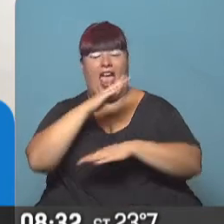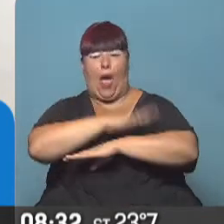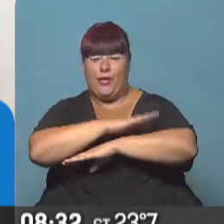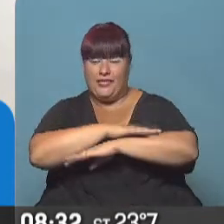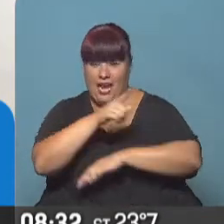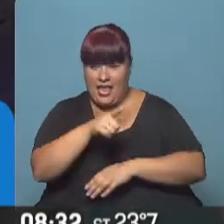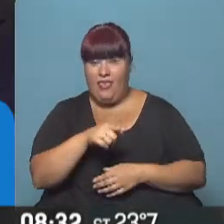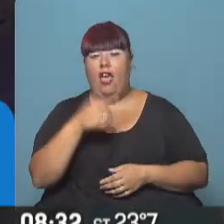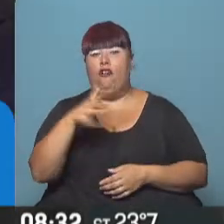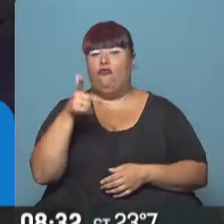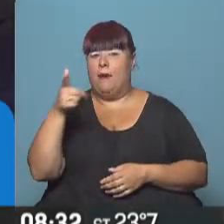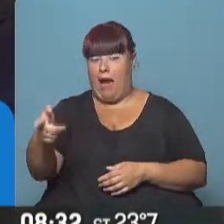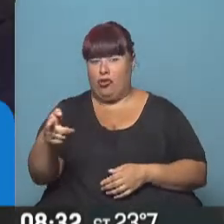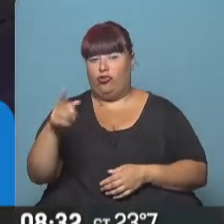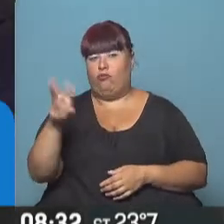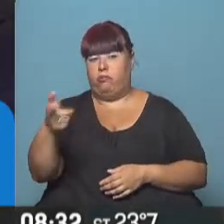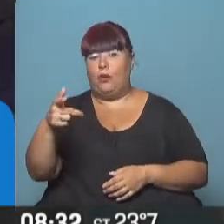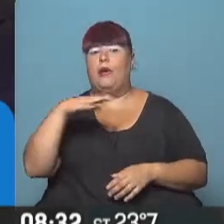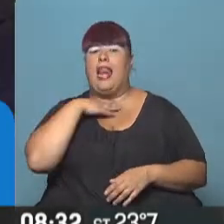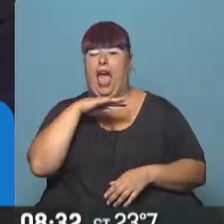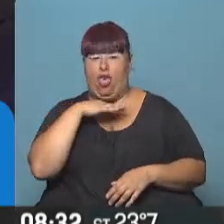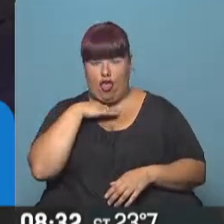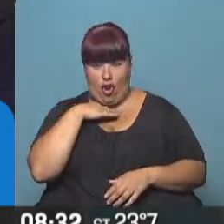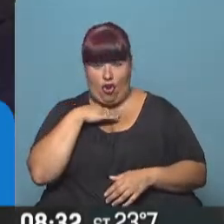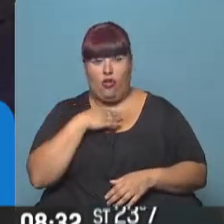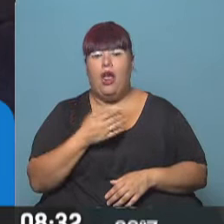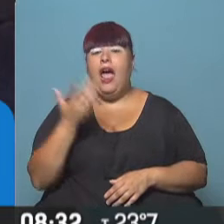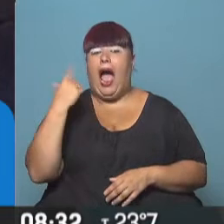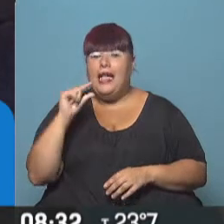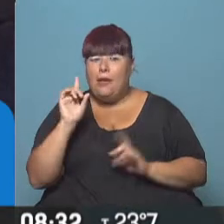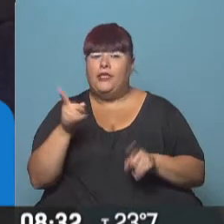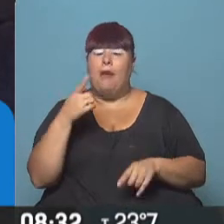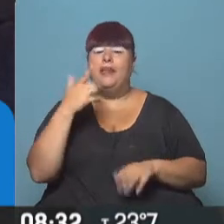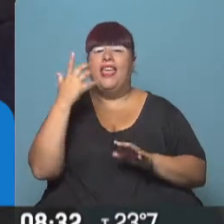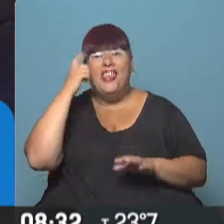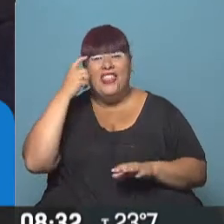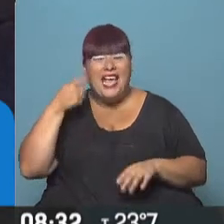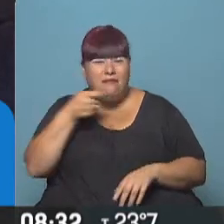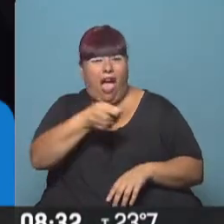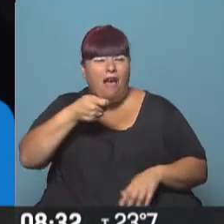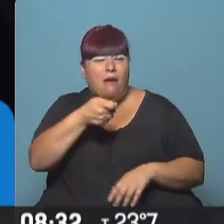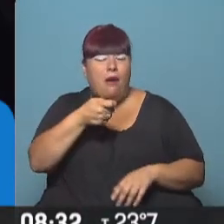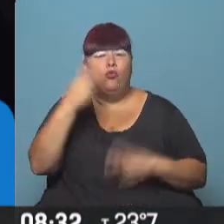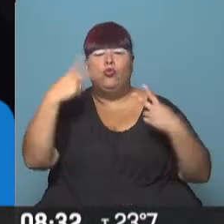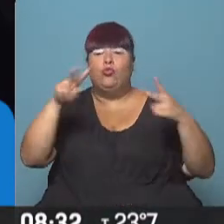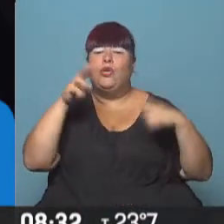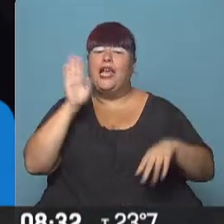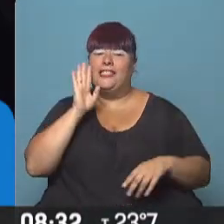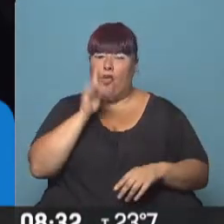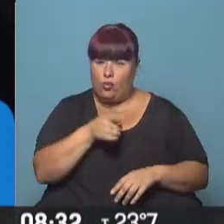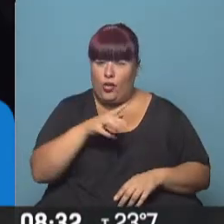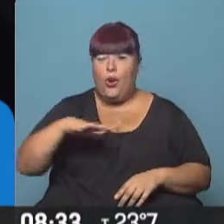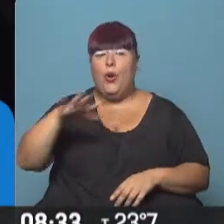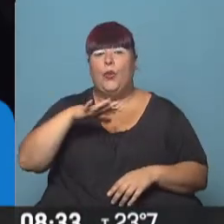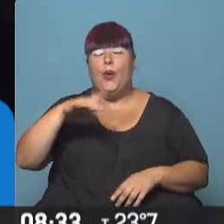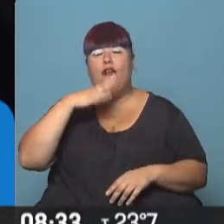Avellaneda, quien baleó y mató a un delincuente que acababa de apuñalar en 10 oportunidades a un turista estadounidense en el